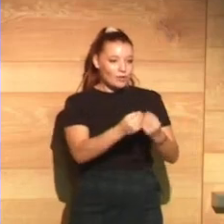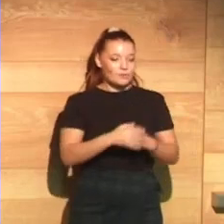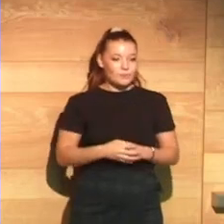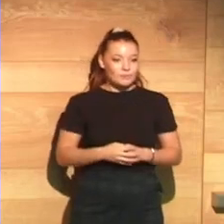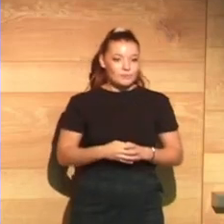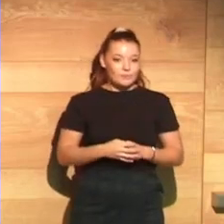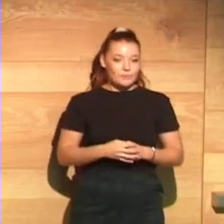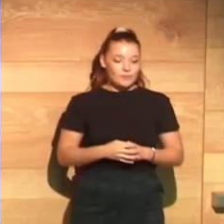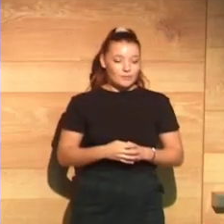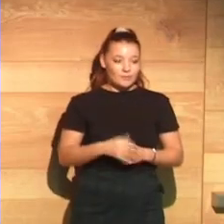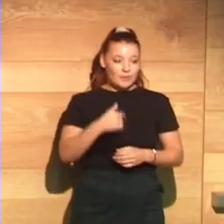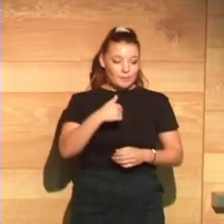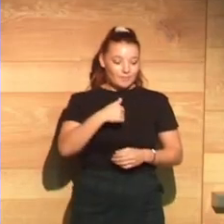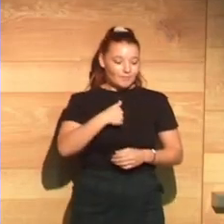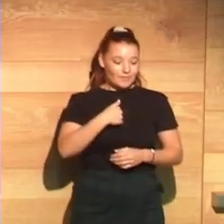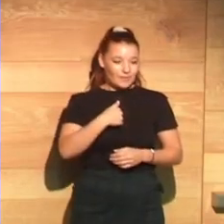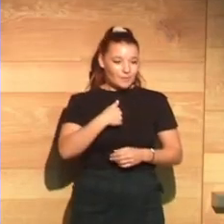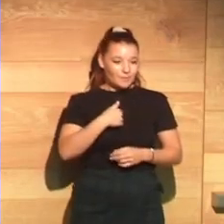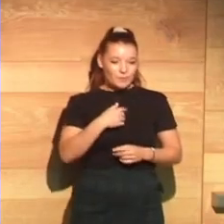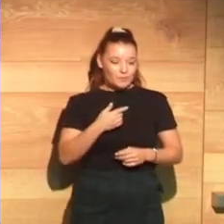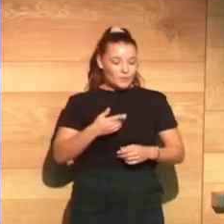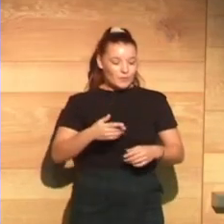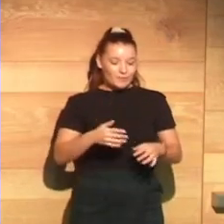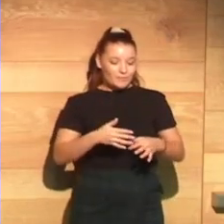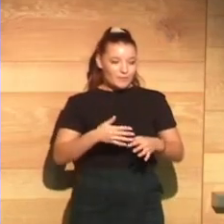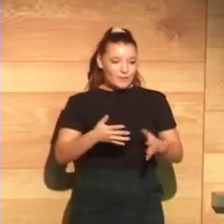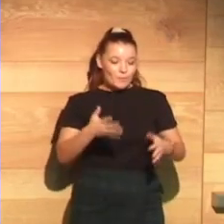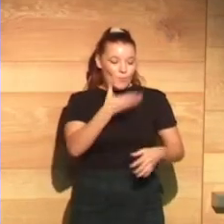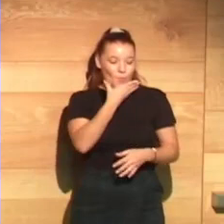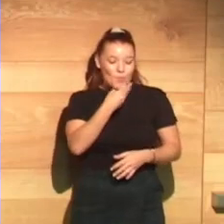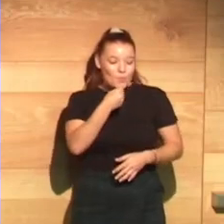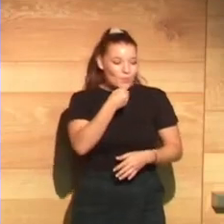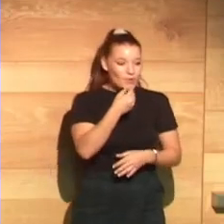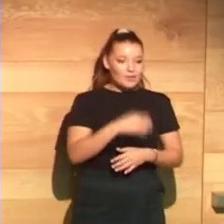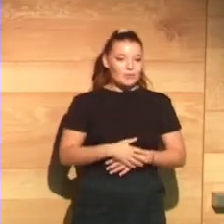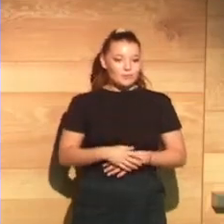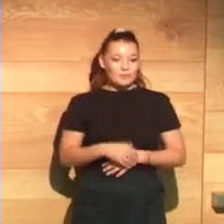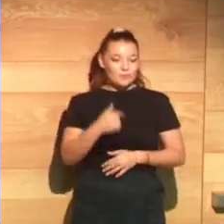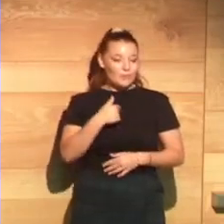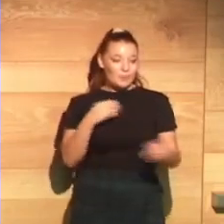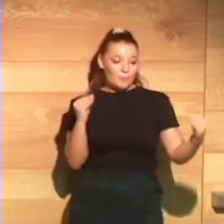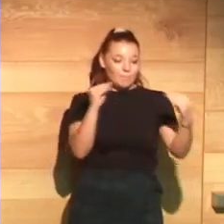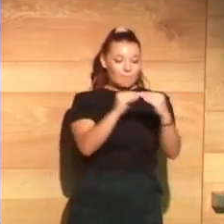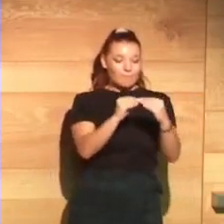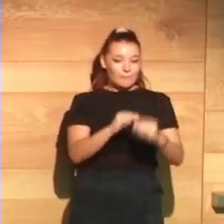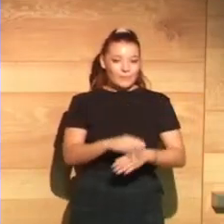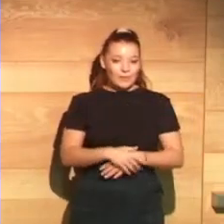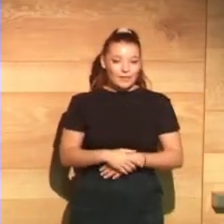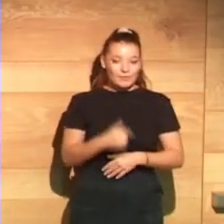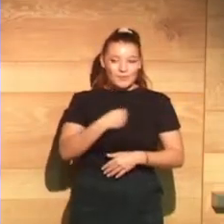Ortiz. Y para mí fue algo muy especial, muy bonito. Estoy como un poco con respeto contigo, porque